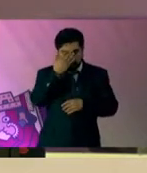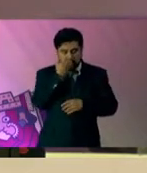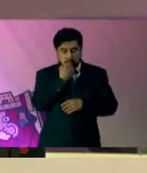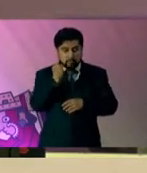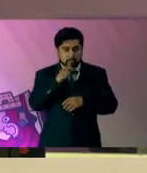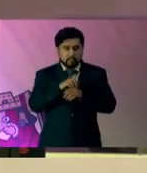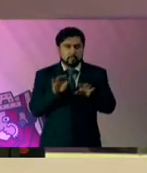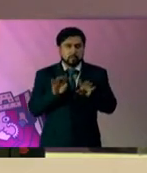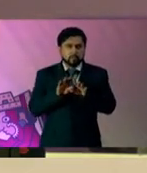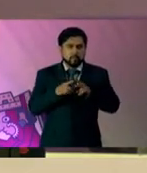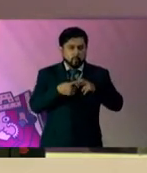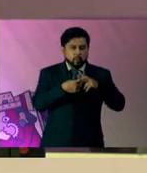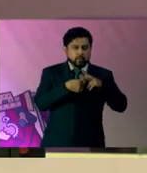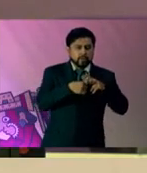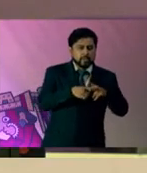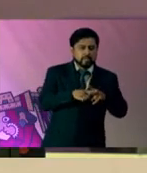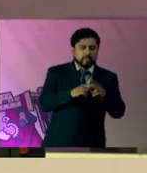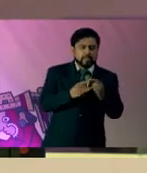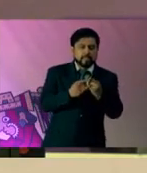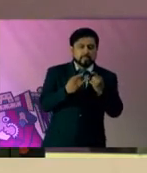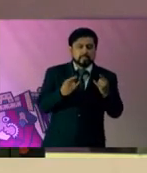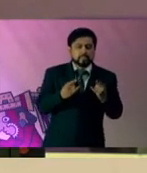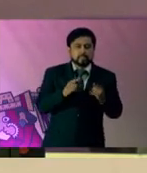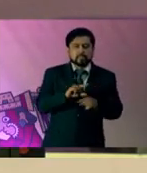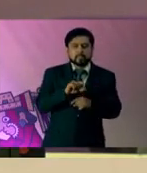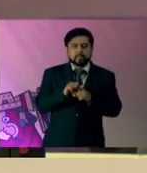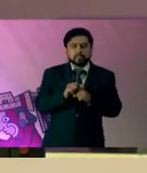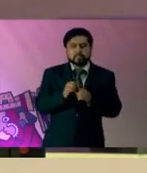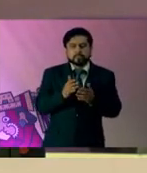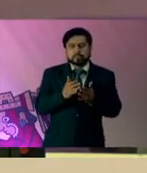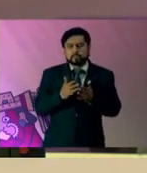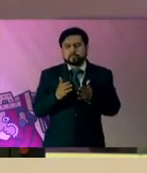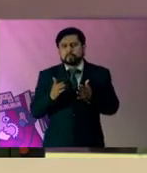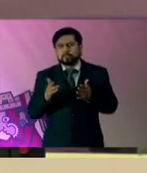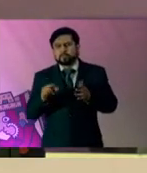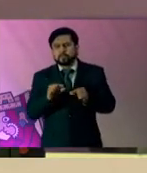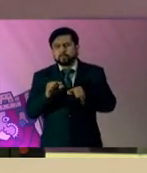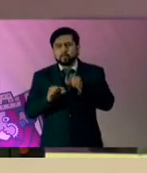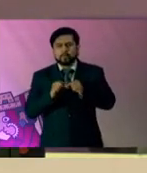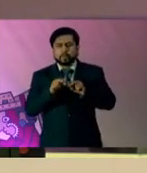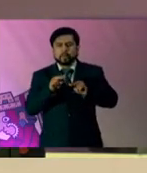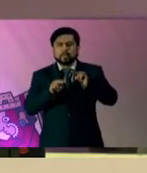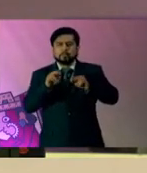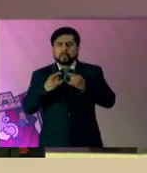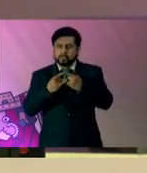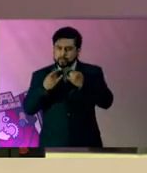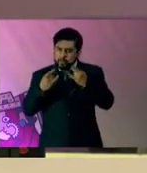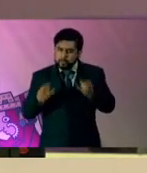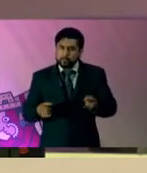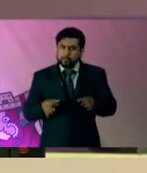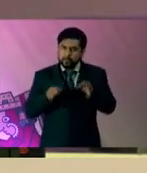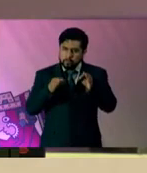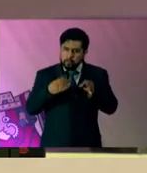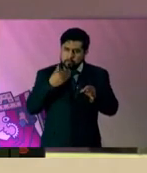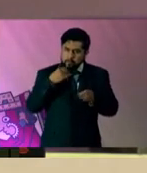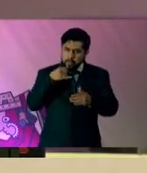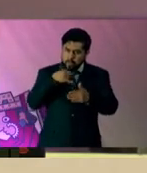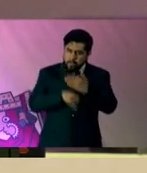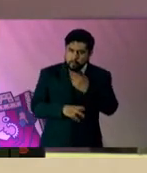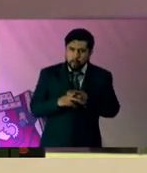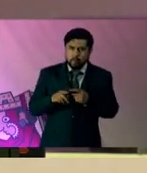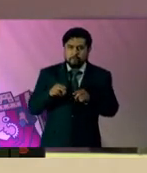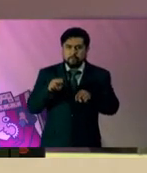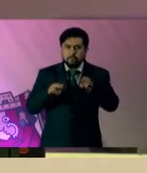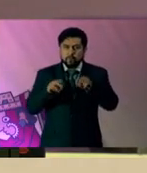relato y estremecernos en tantos niveles en el nivel histórico en el nivel político y en el